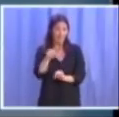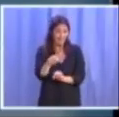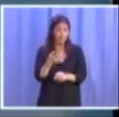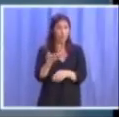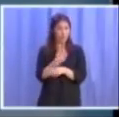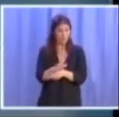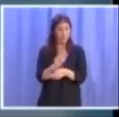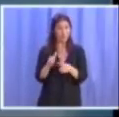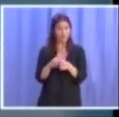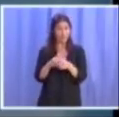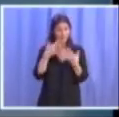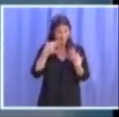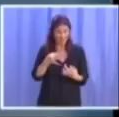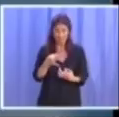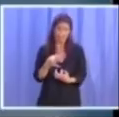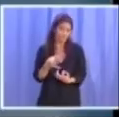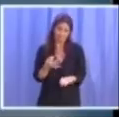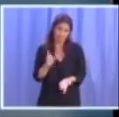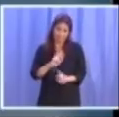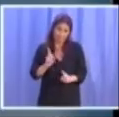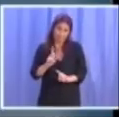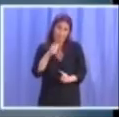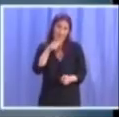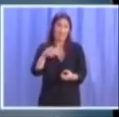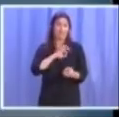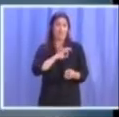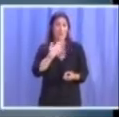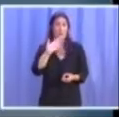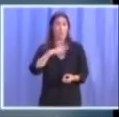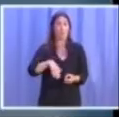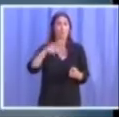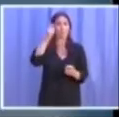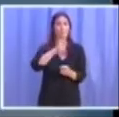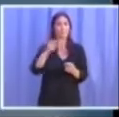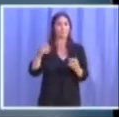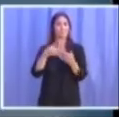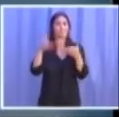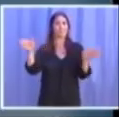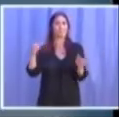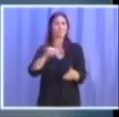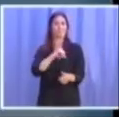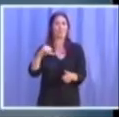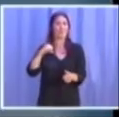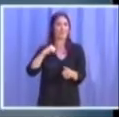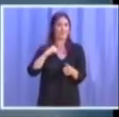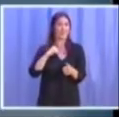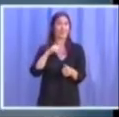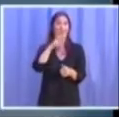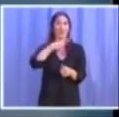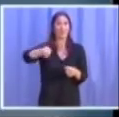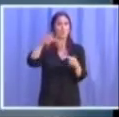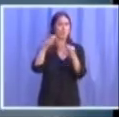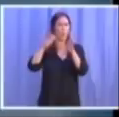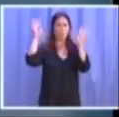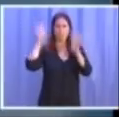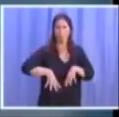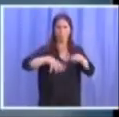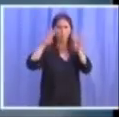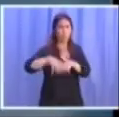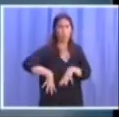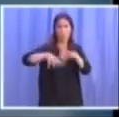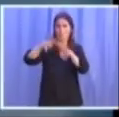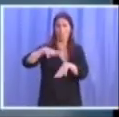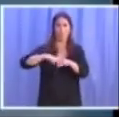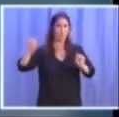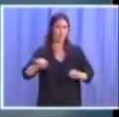Granada? Realmente no, de ninguna manera. Mientras el señor Cuenca inauguraba una clínica privada, los granadinos dieron la cara y se movilizaron en defensa de